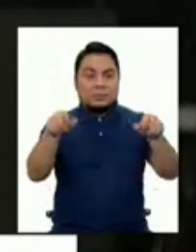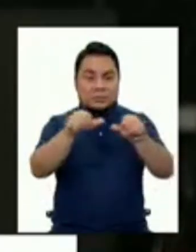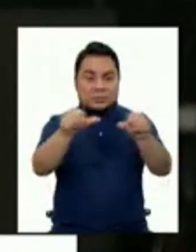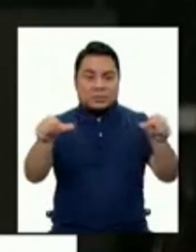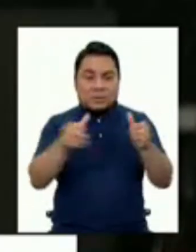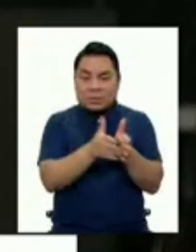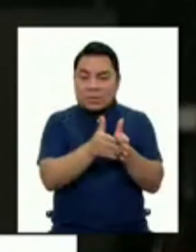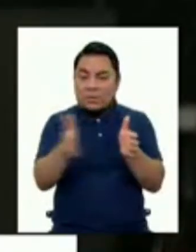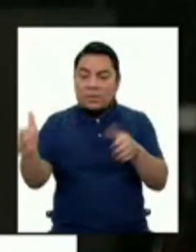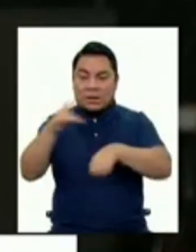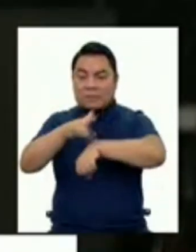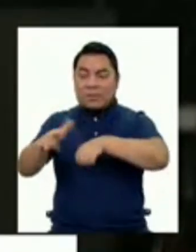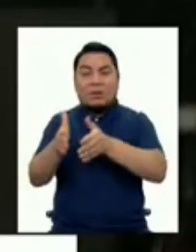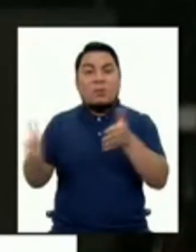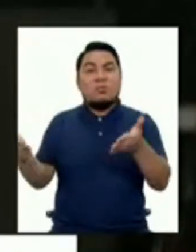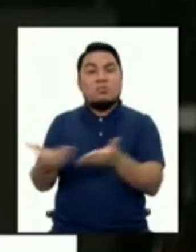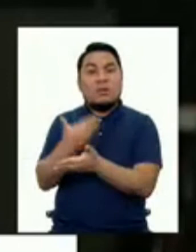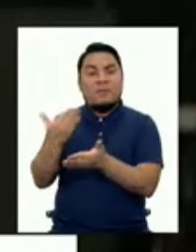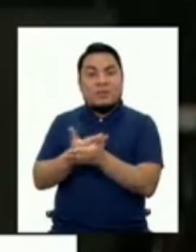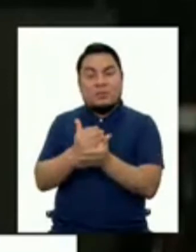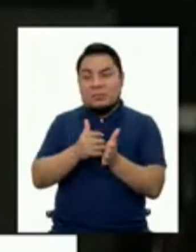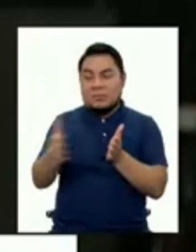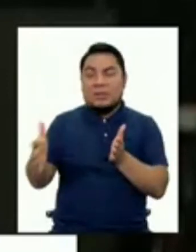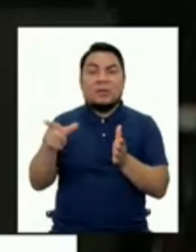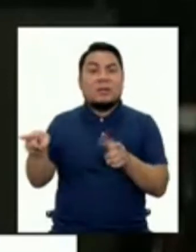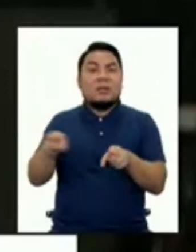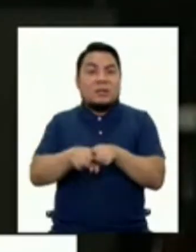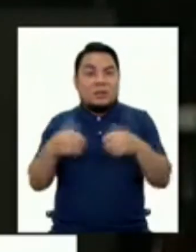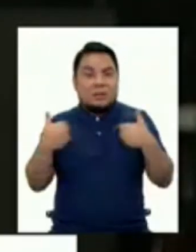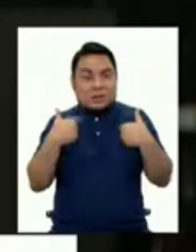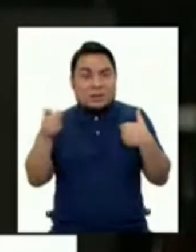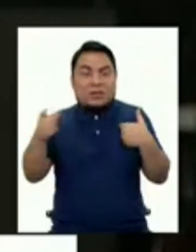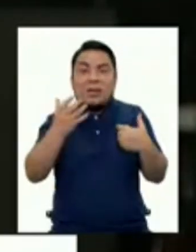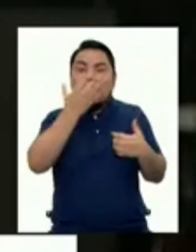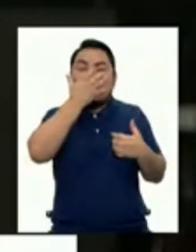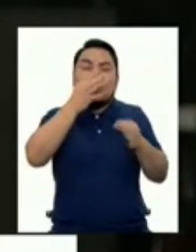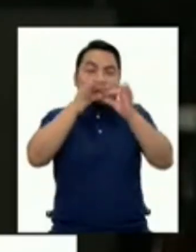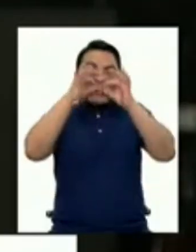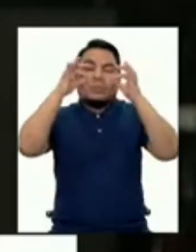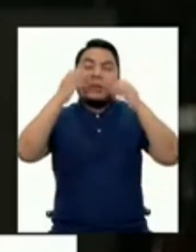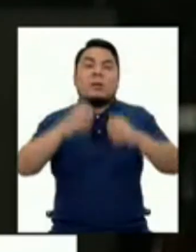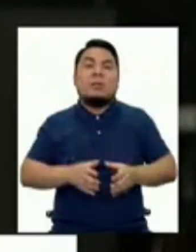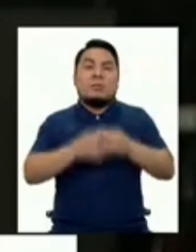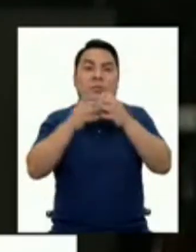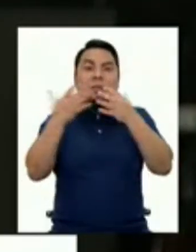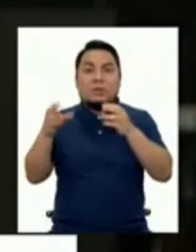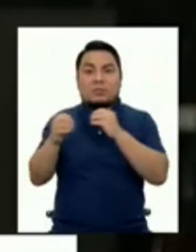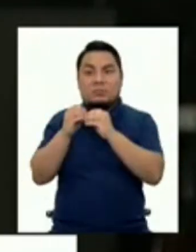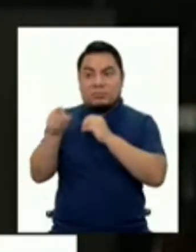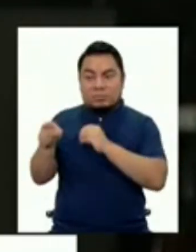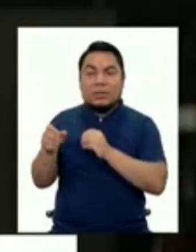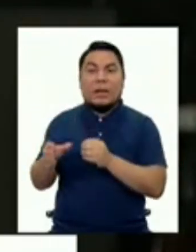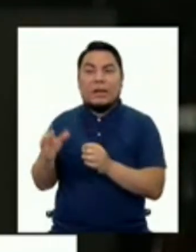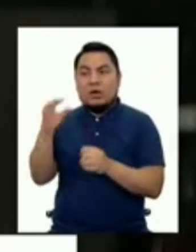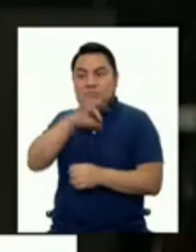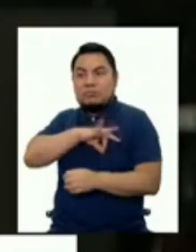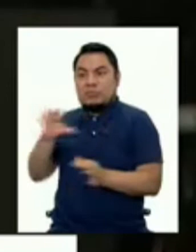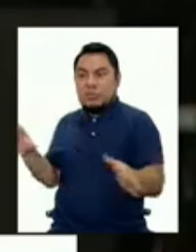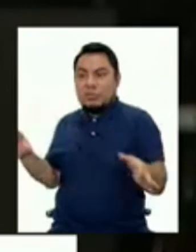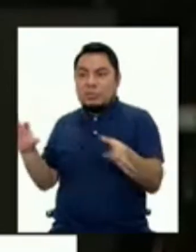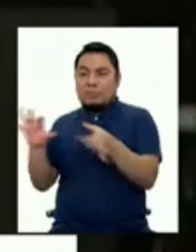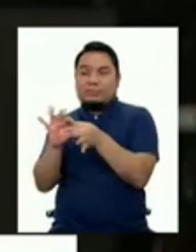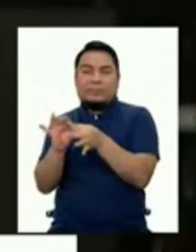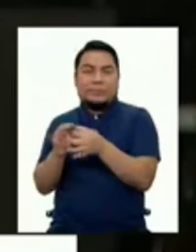nuevo de una red de oxígeno en esa infraestructura.